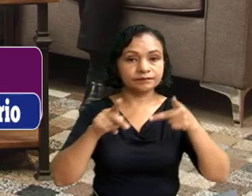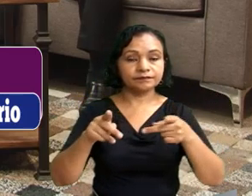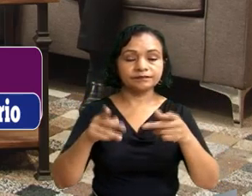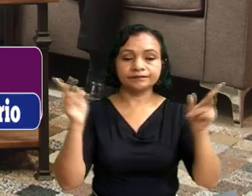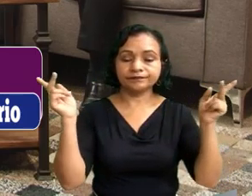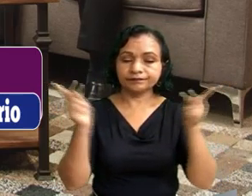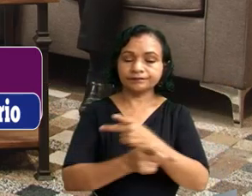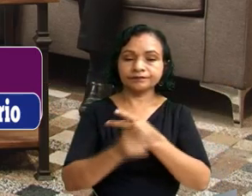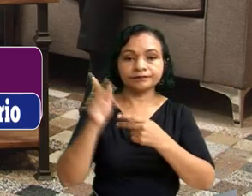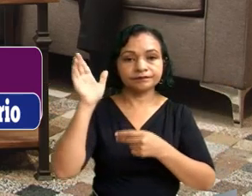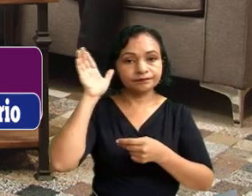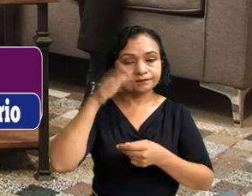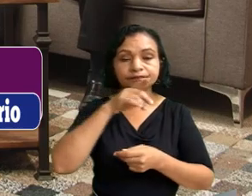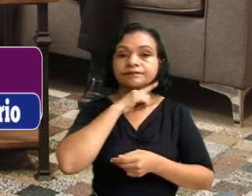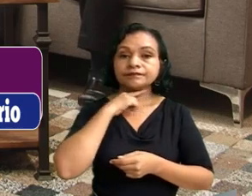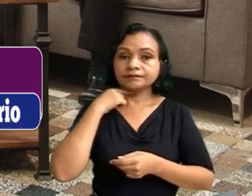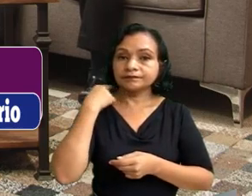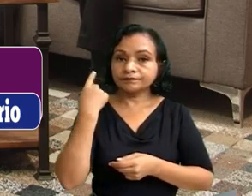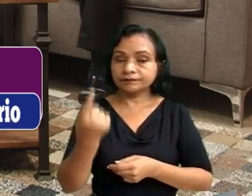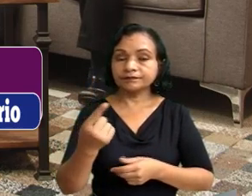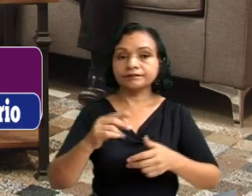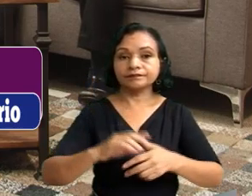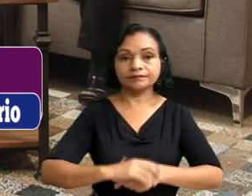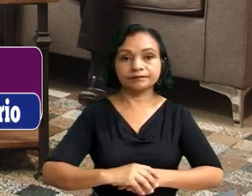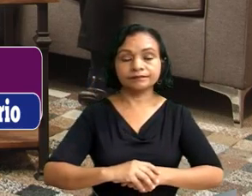desgraciadamente esa es la realidad